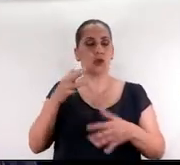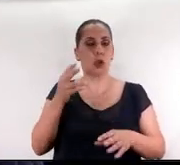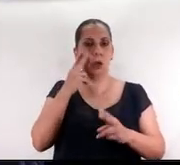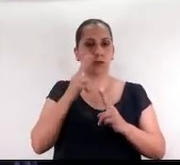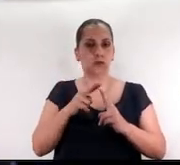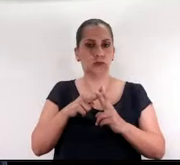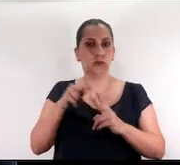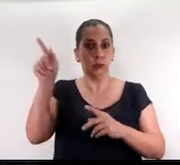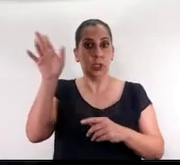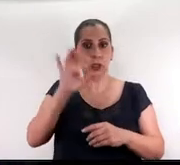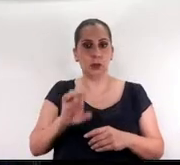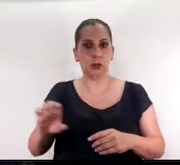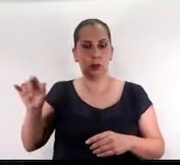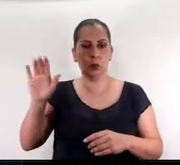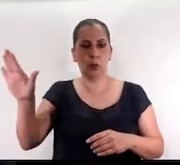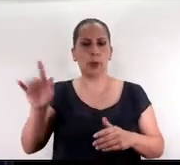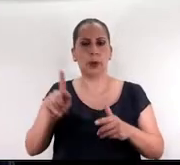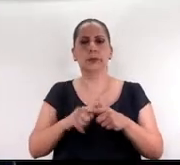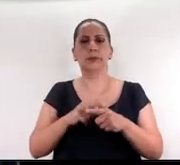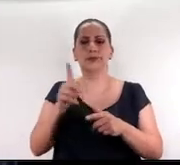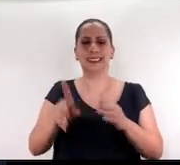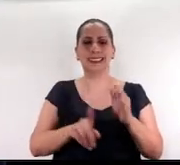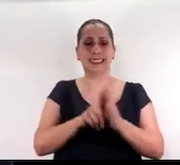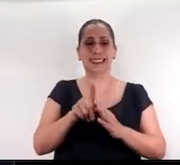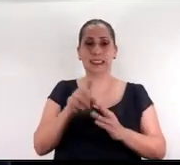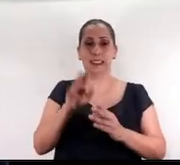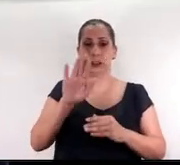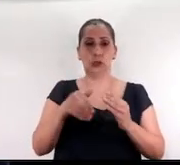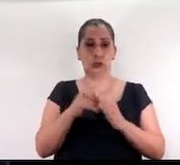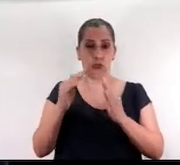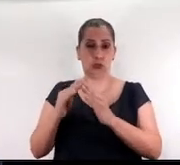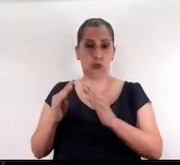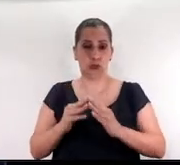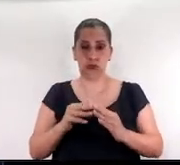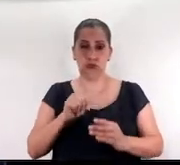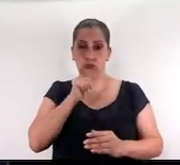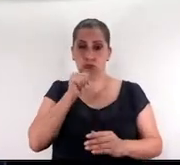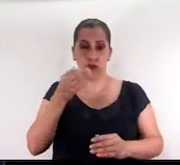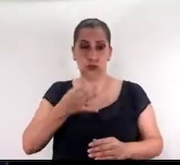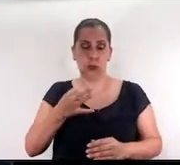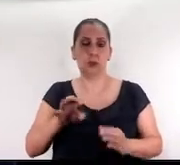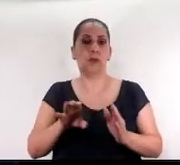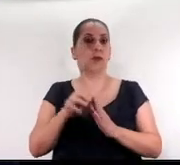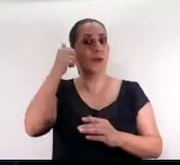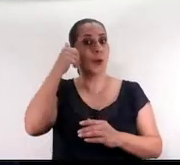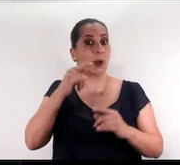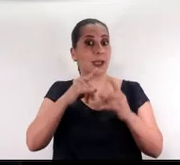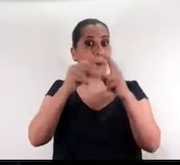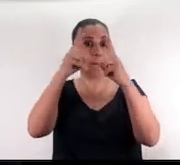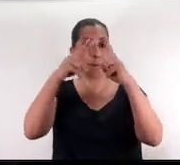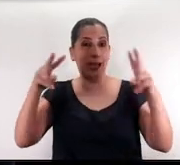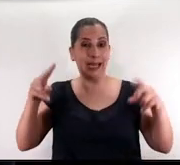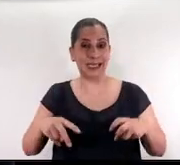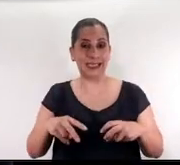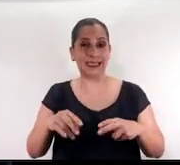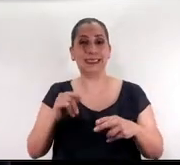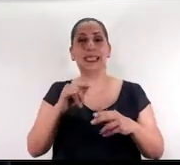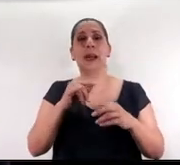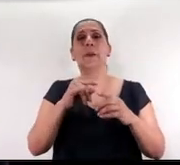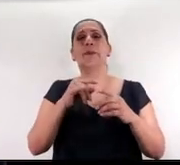de pronto los desarrollos así informales, no se olvide que París y esas callejuelas que tiene,